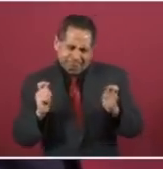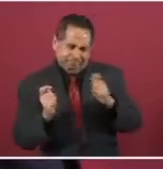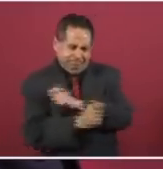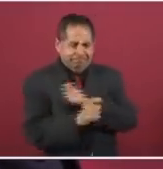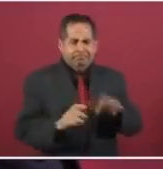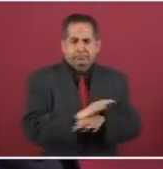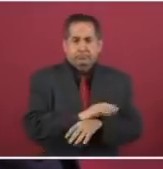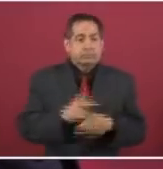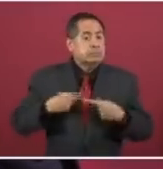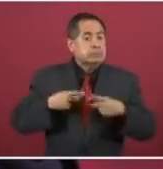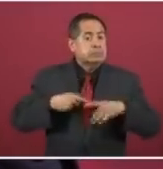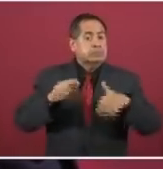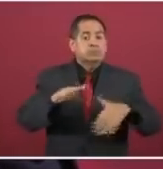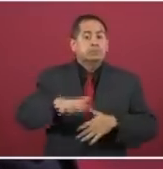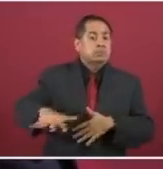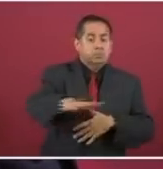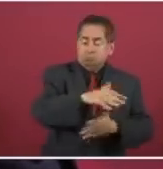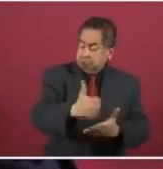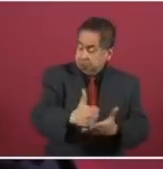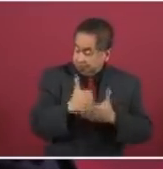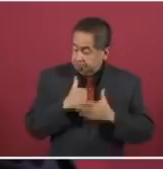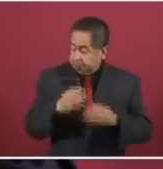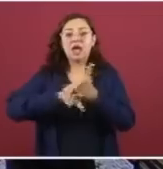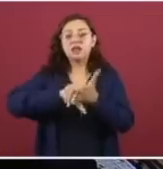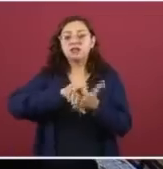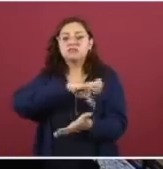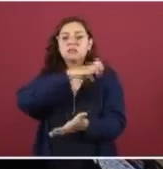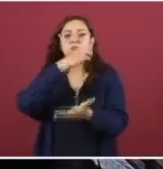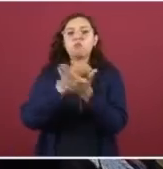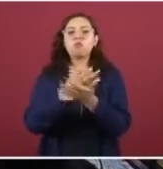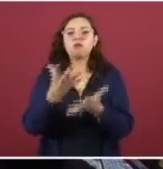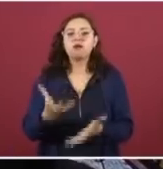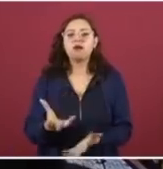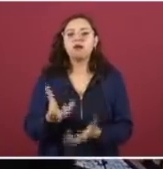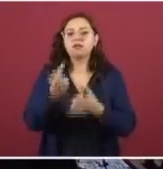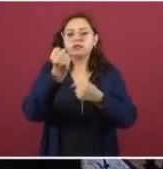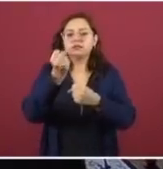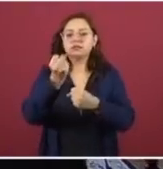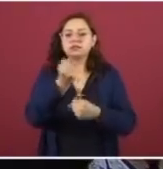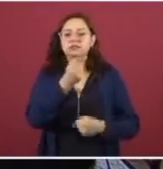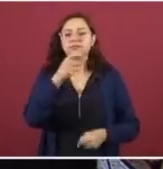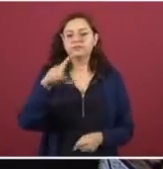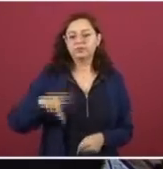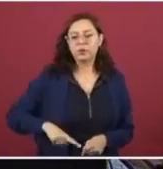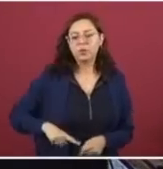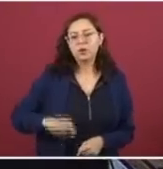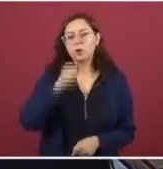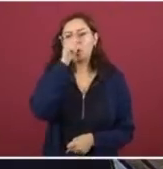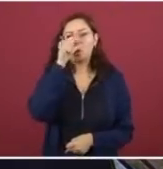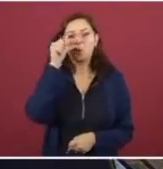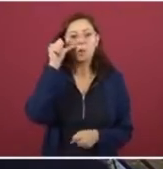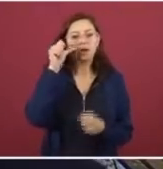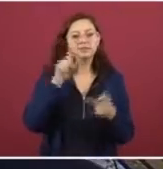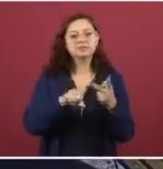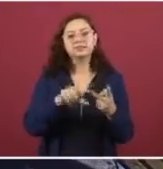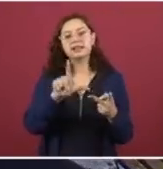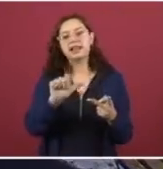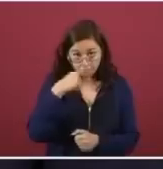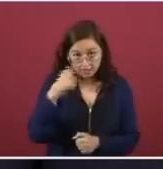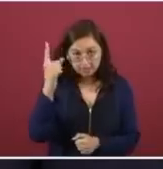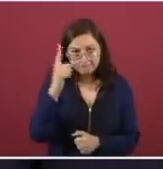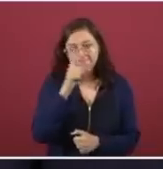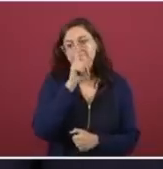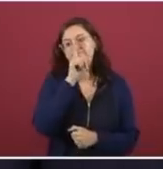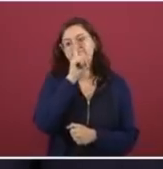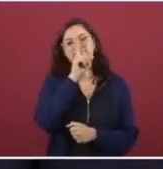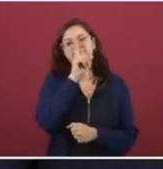de México confirmó que el gobierno federal ya firmó un acuerdo con la Organización de las Naciones Unidas para agilizar la compra de medicamento.